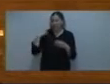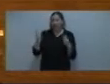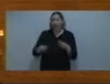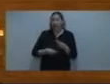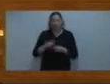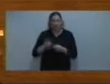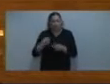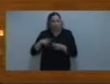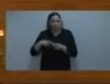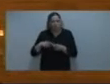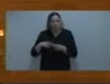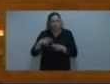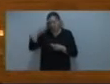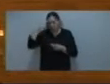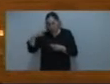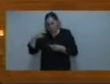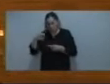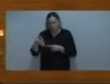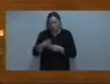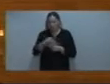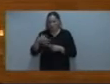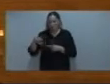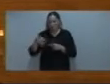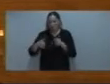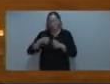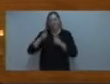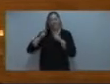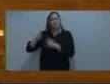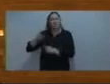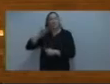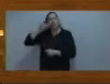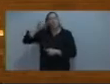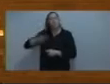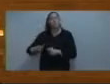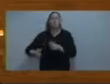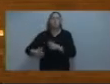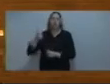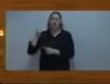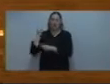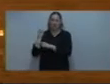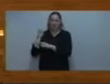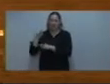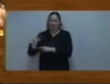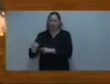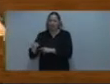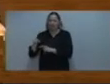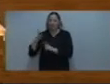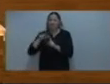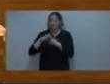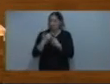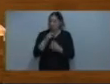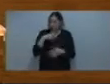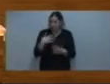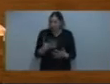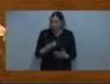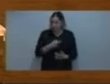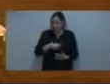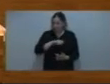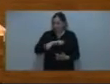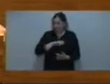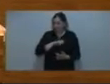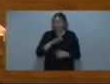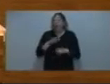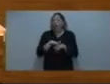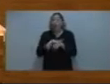respetuosas y que prestigien a la institución. En el momento actual, con la situación nacional como está, con un Gobierno en funciones,